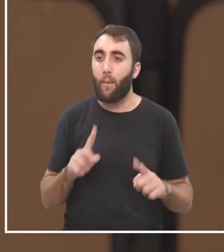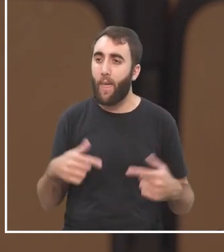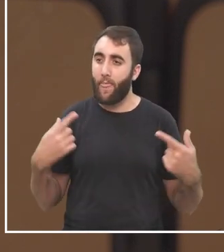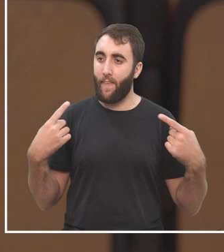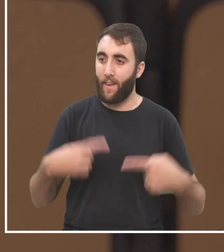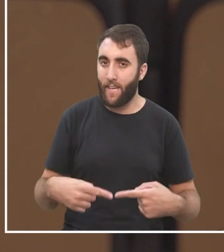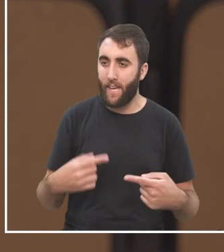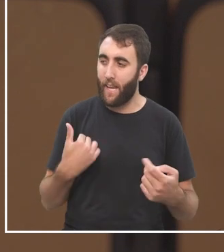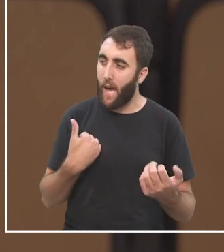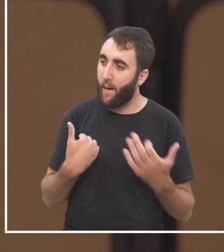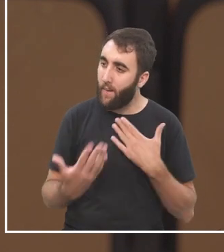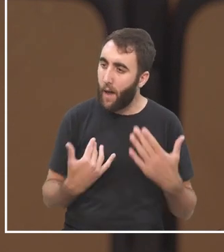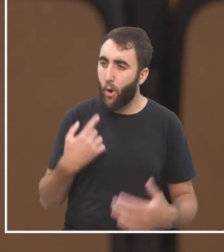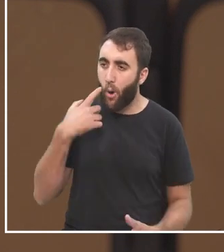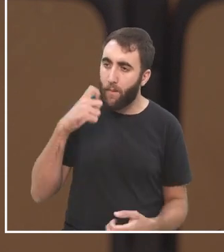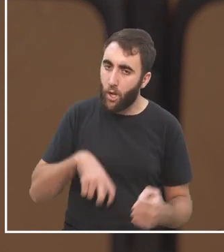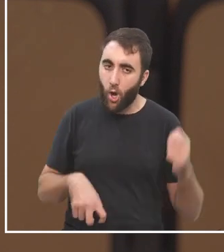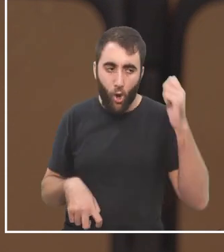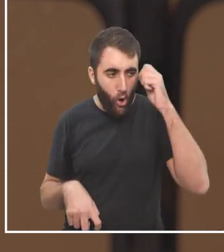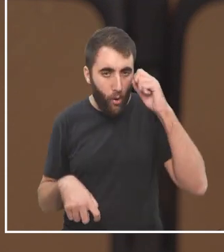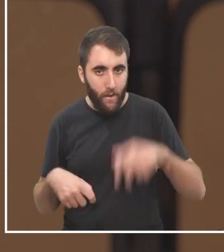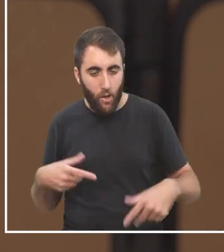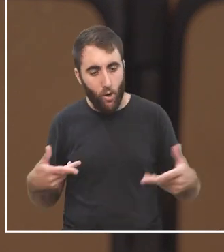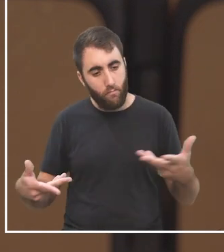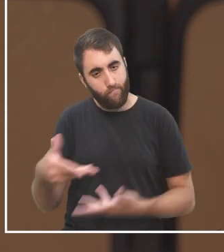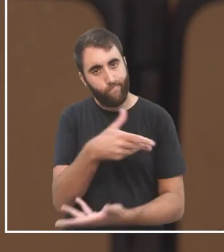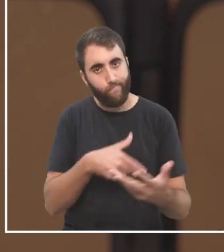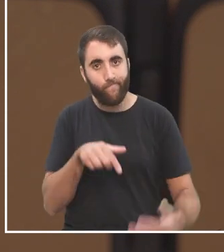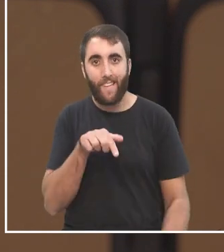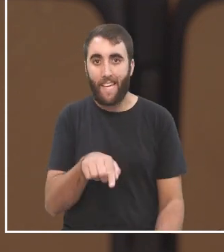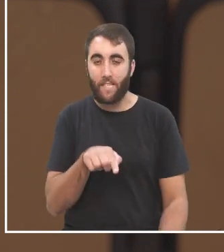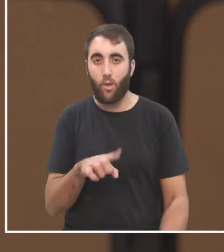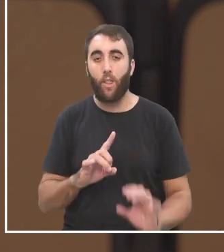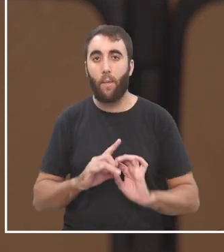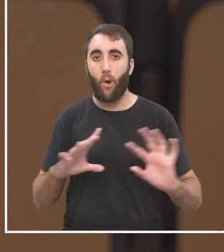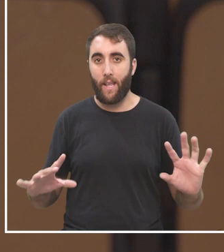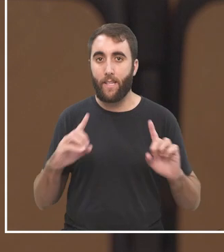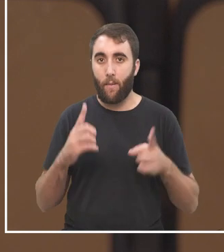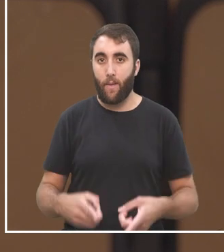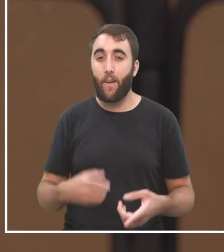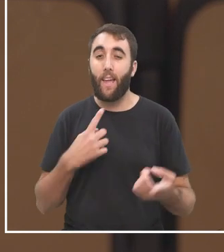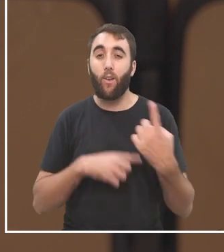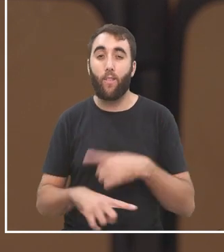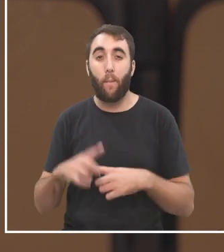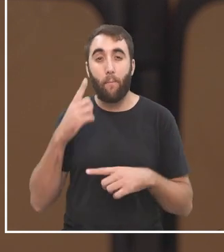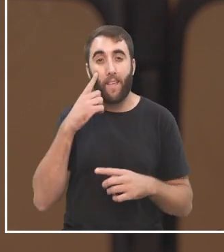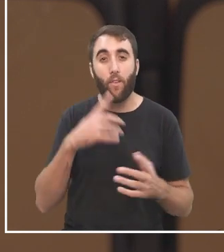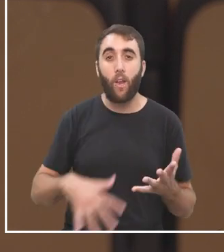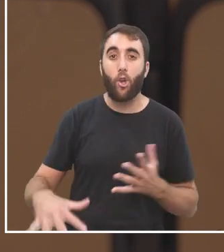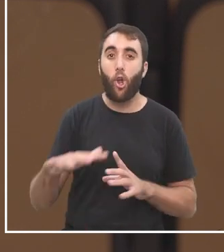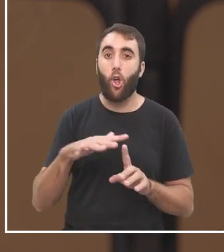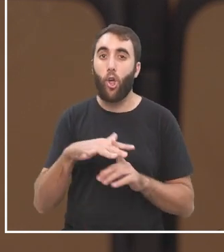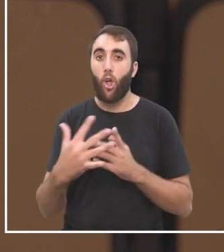debatir la forma en la que se vive en la comunidad. Entonces, pienso que el entorno digital de muchas